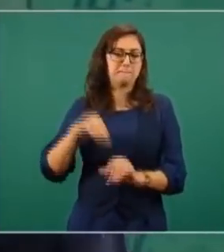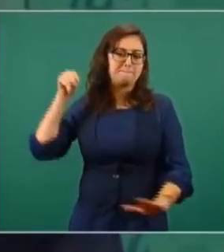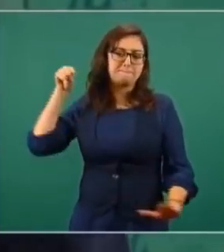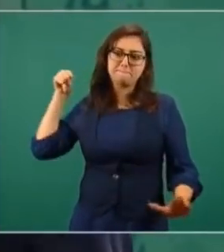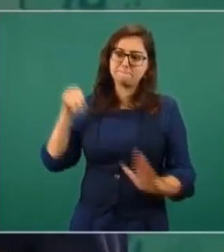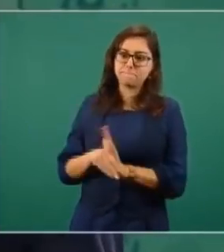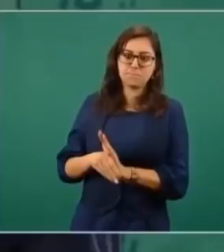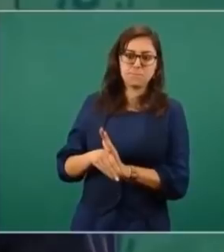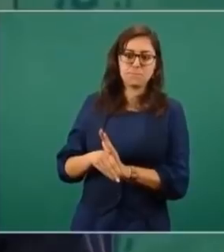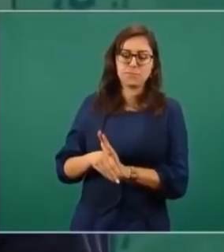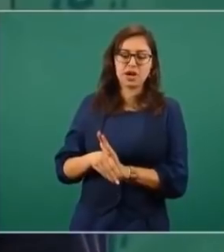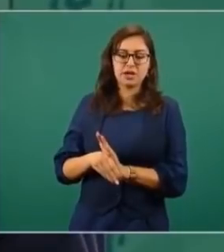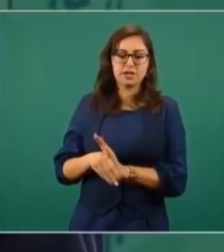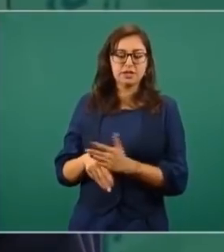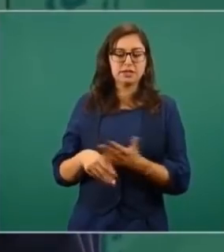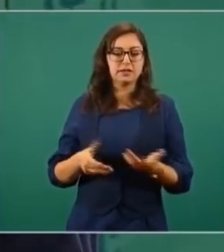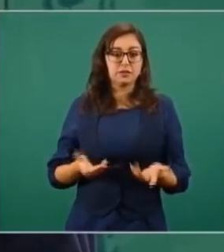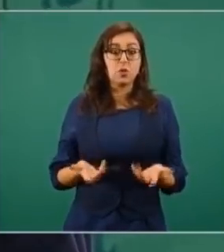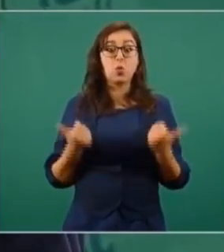en esa crisis,